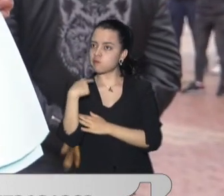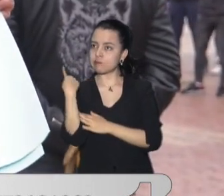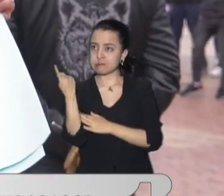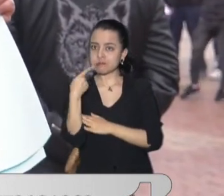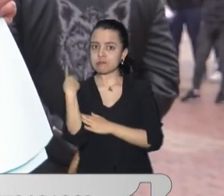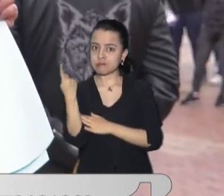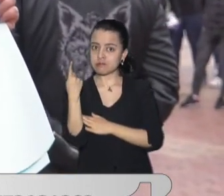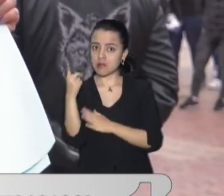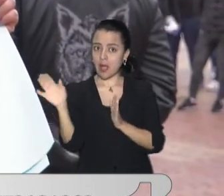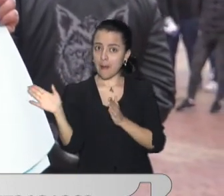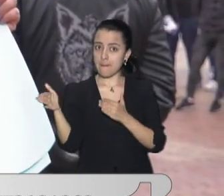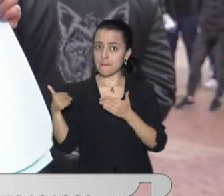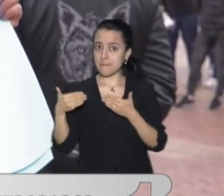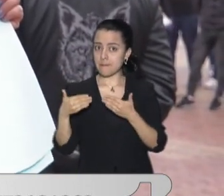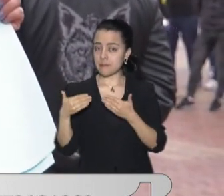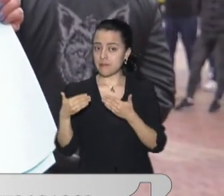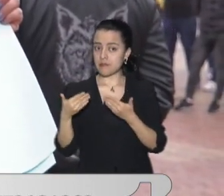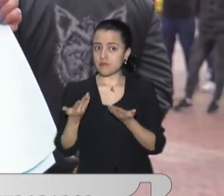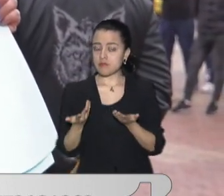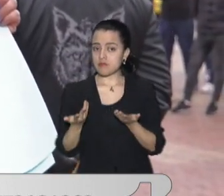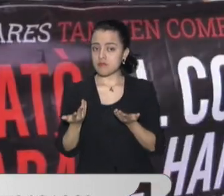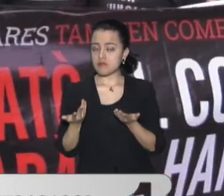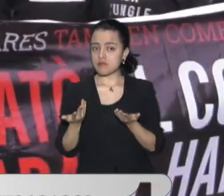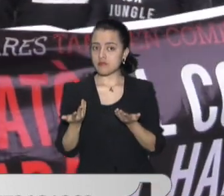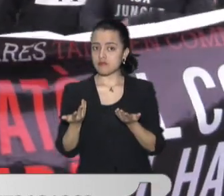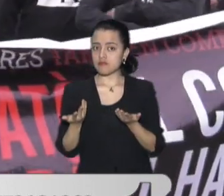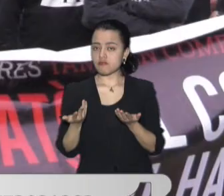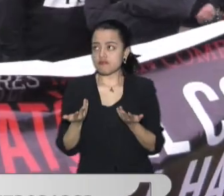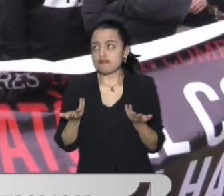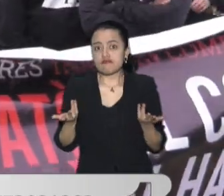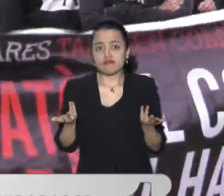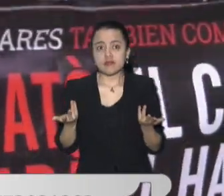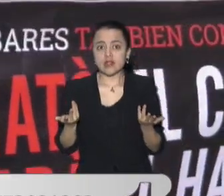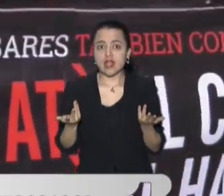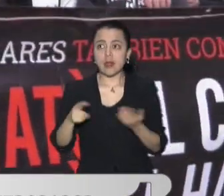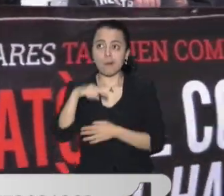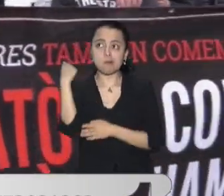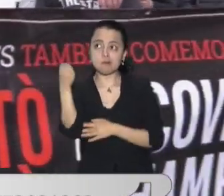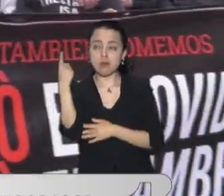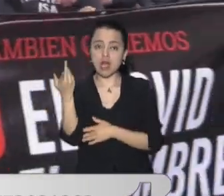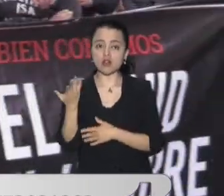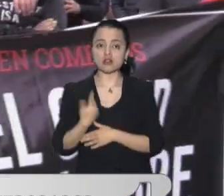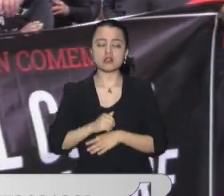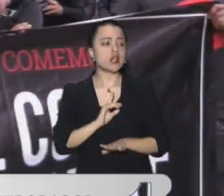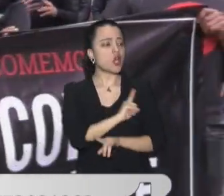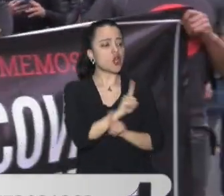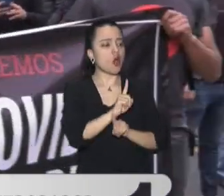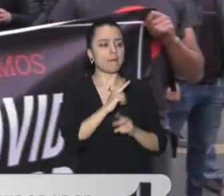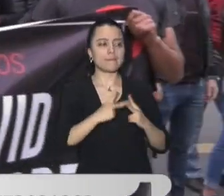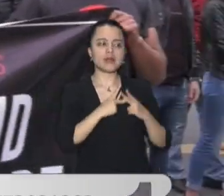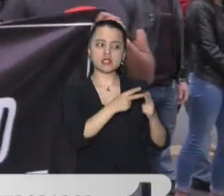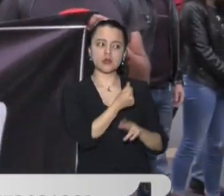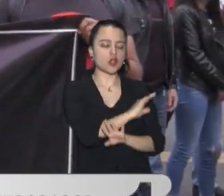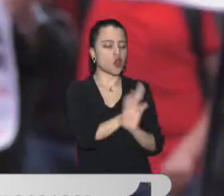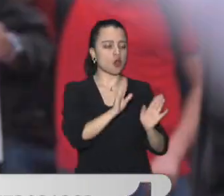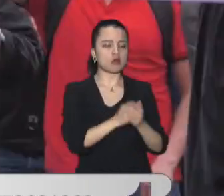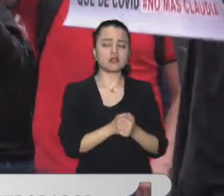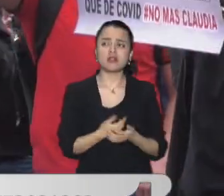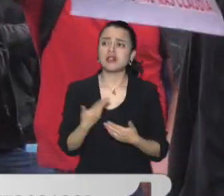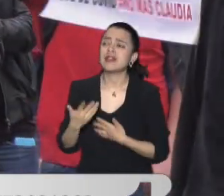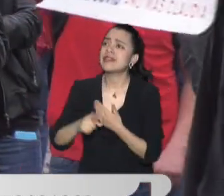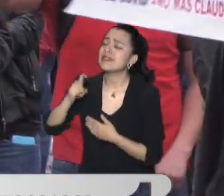no cierren la posibilidad de ablandar los créditos que ya se tienen con ellos, ya que nos